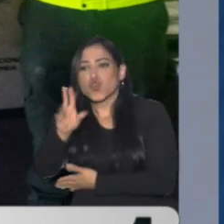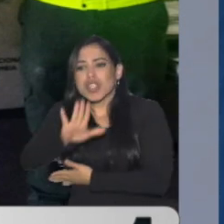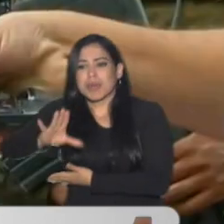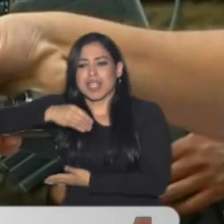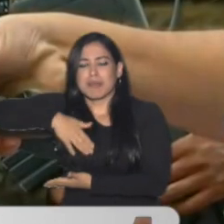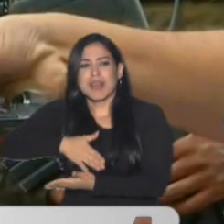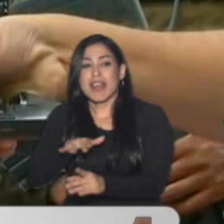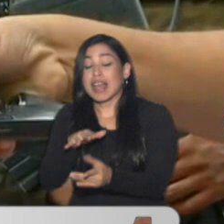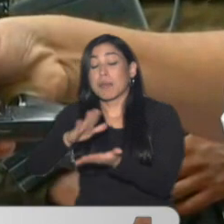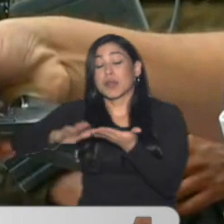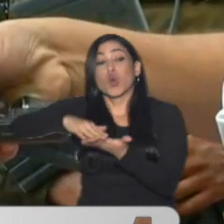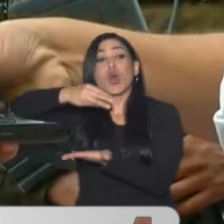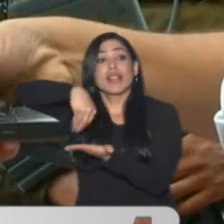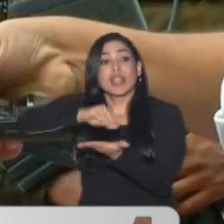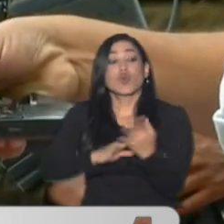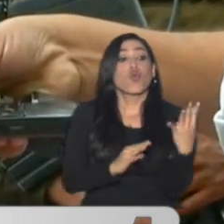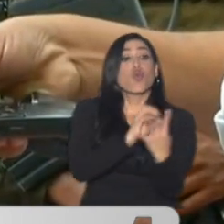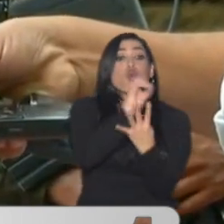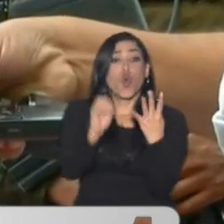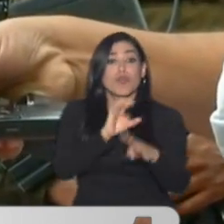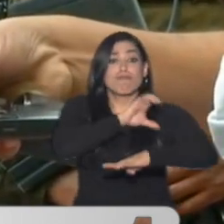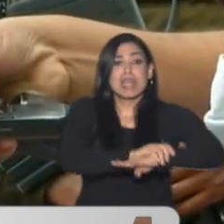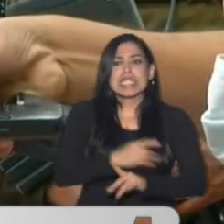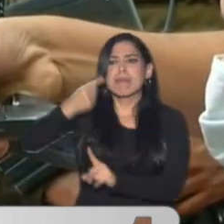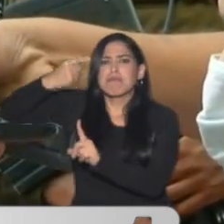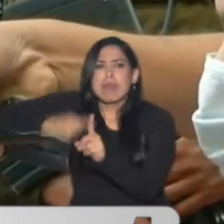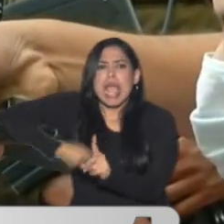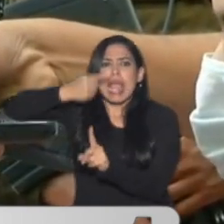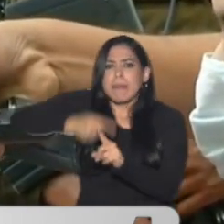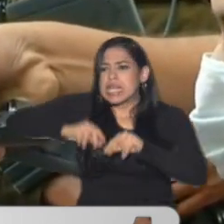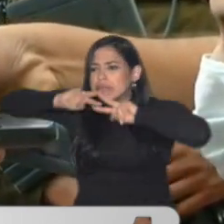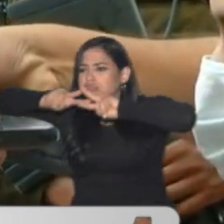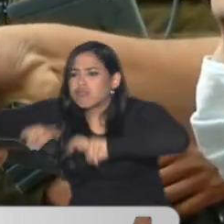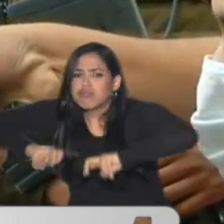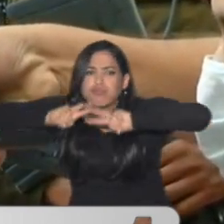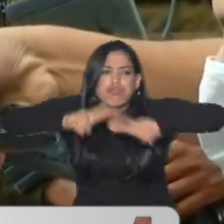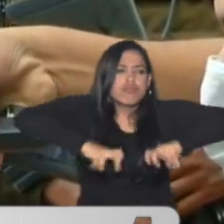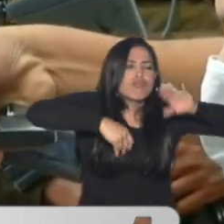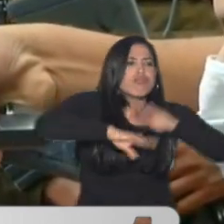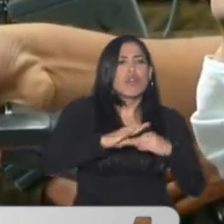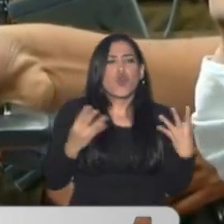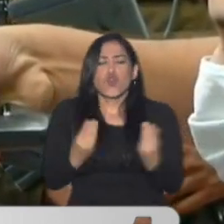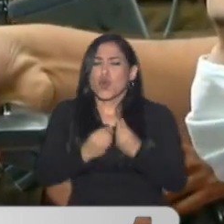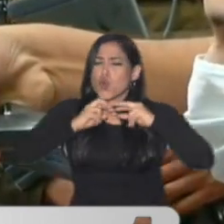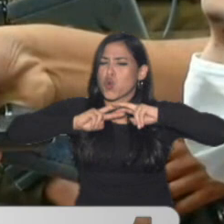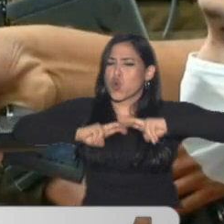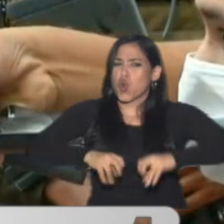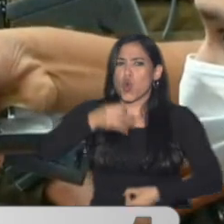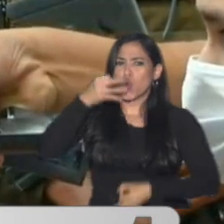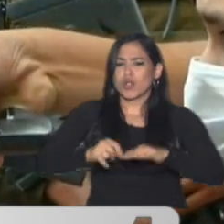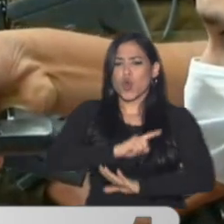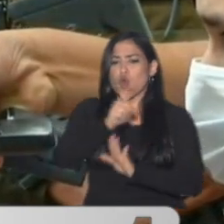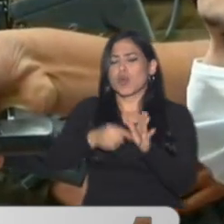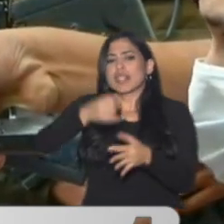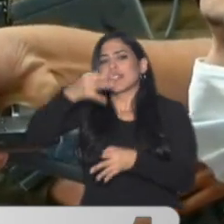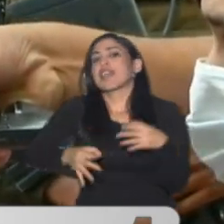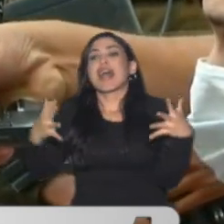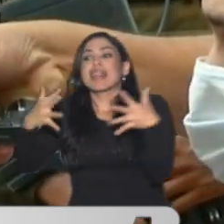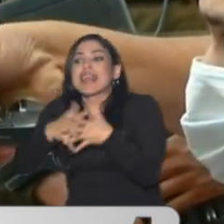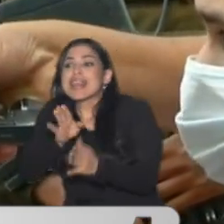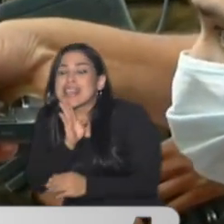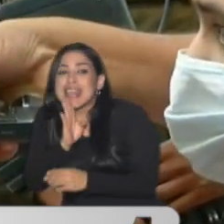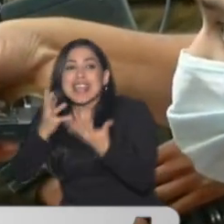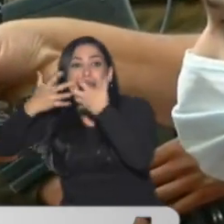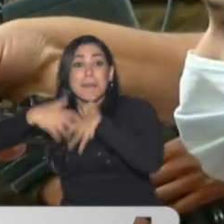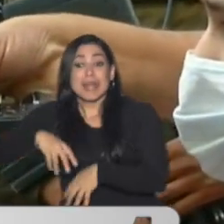departamento cuatro ciudadanos después de meses de investigación un trabajo de filigrana de investigación judicial articulación de